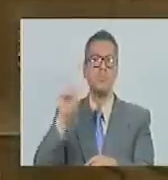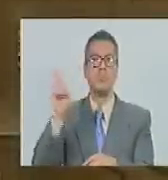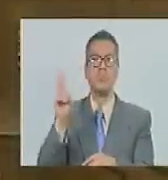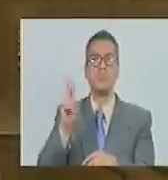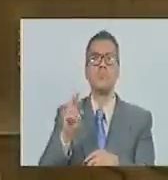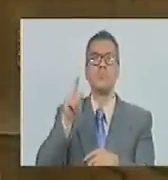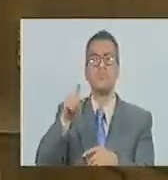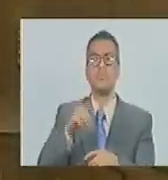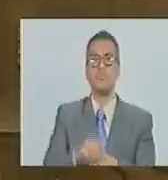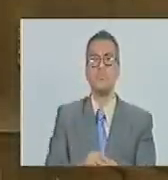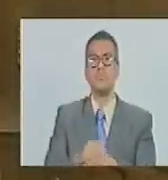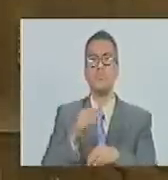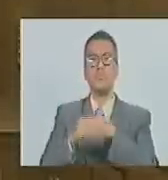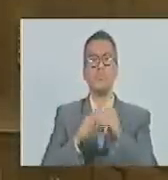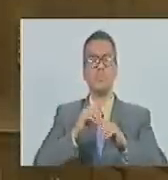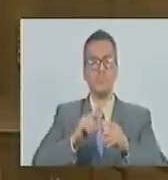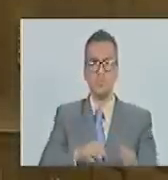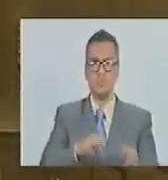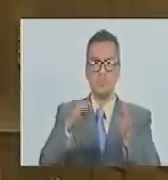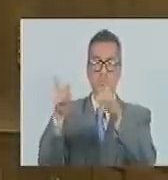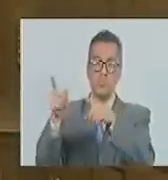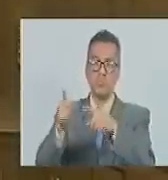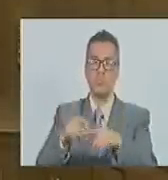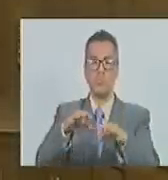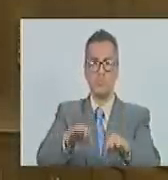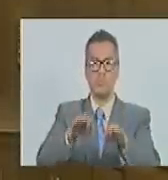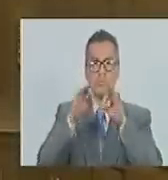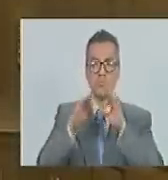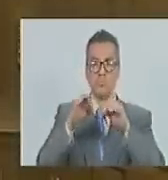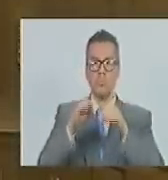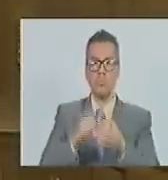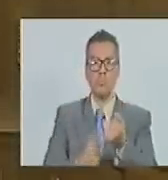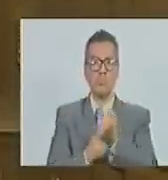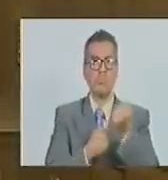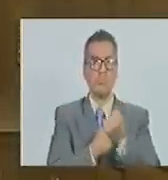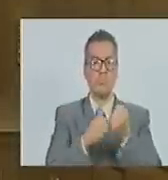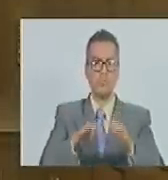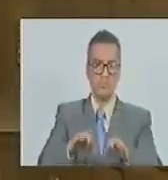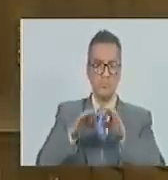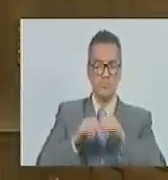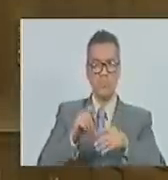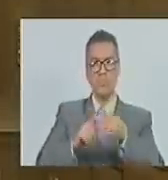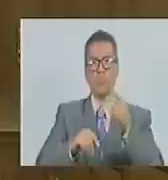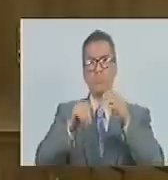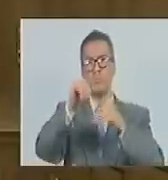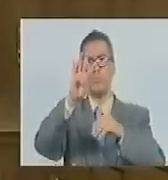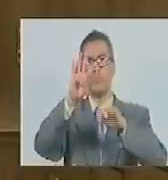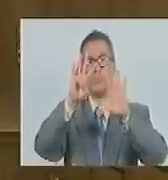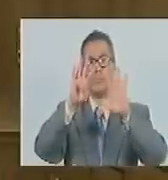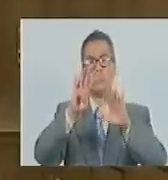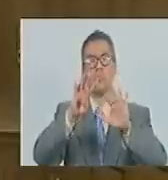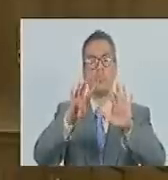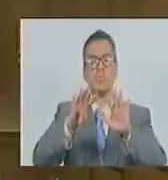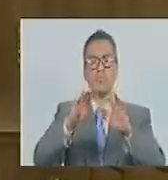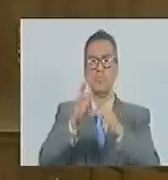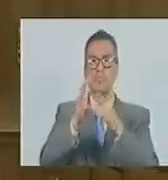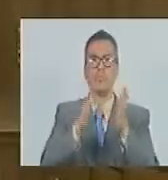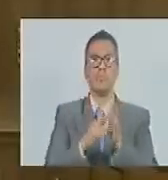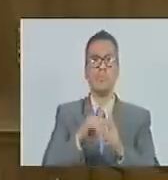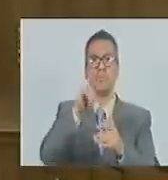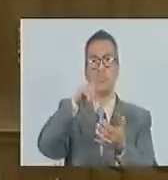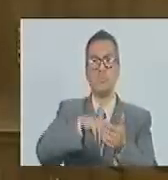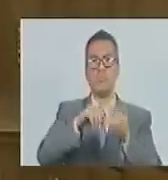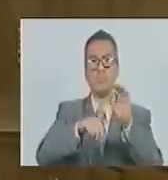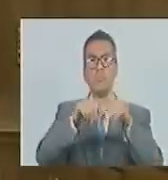de Venezuela como enviado especial para asuntos humanitarios desde el 9 de abril de 2018.